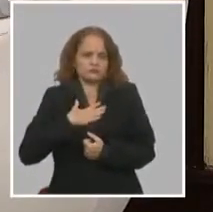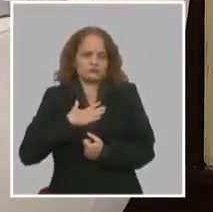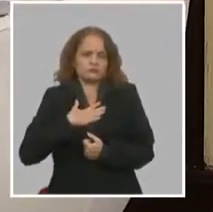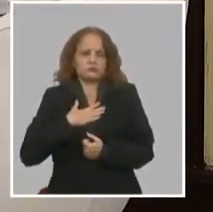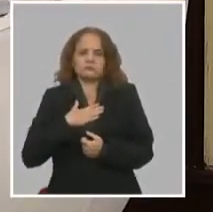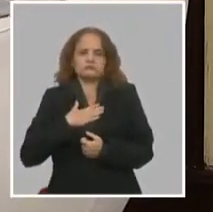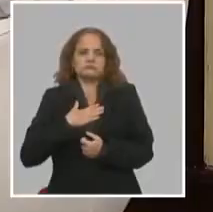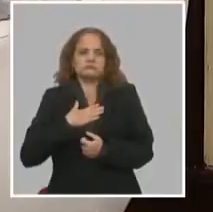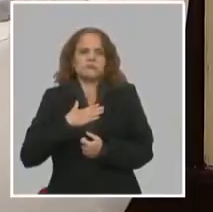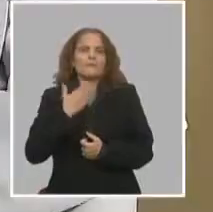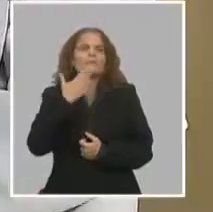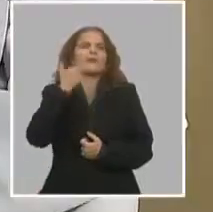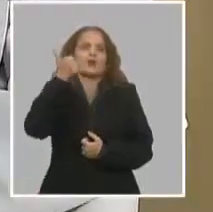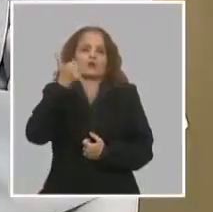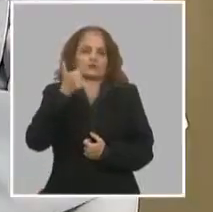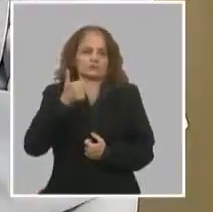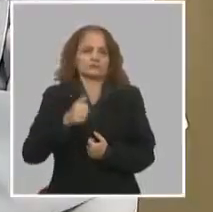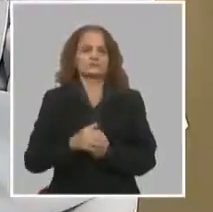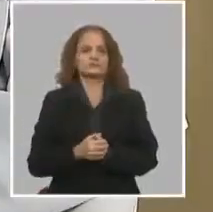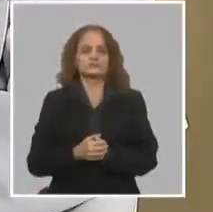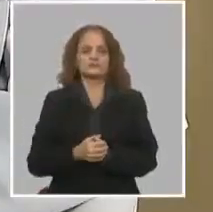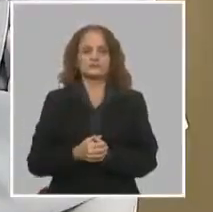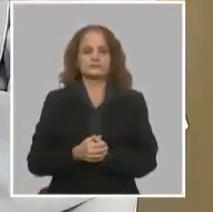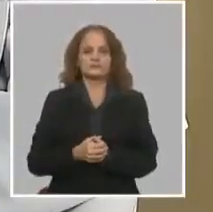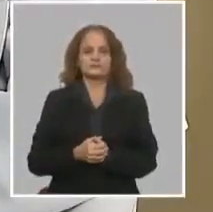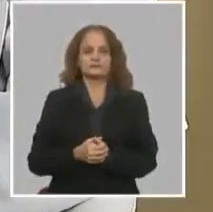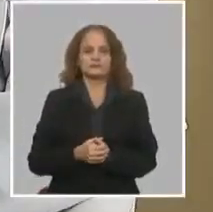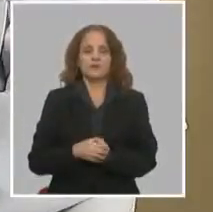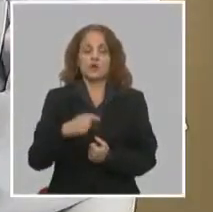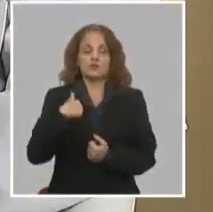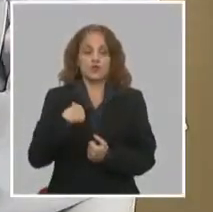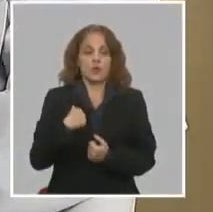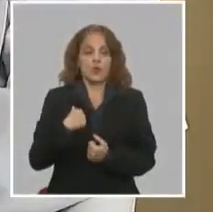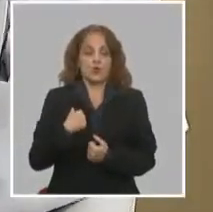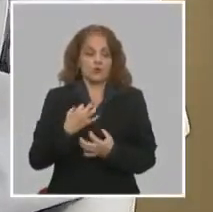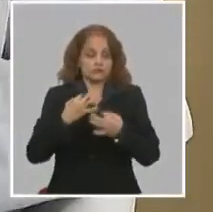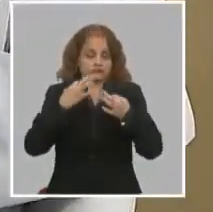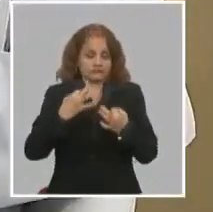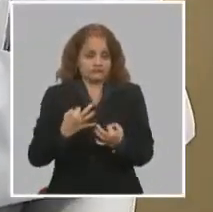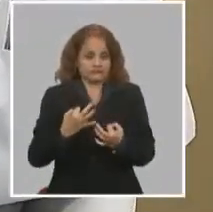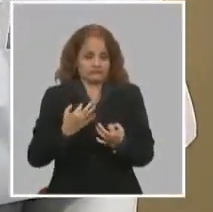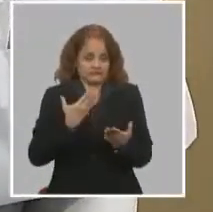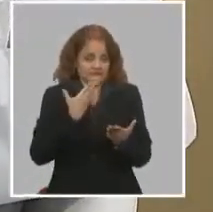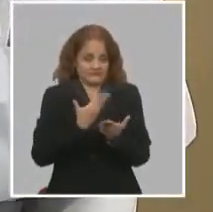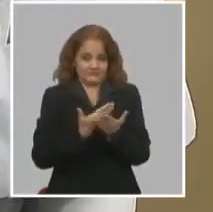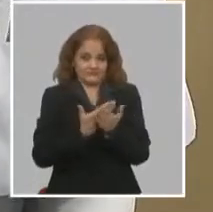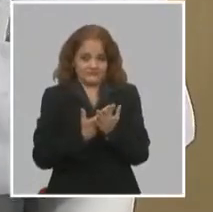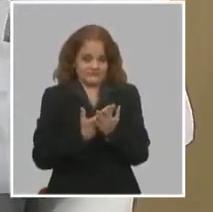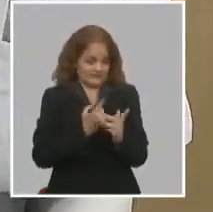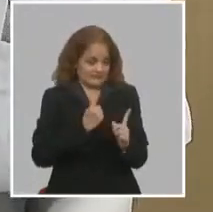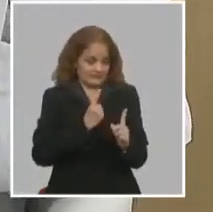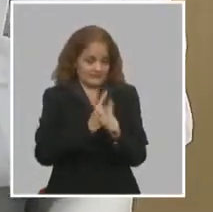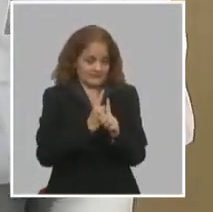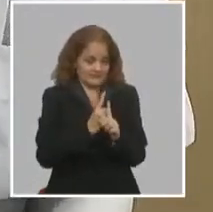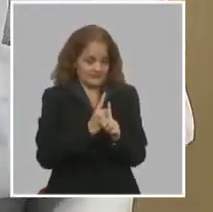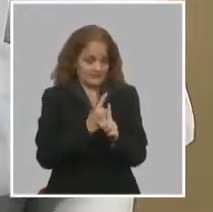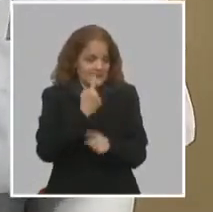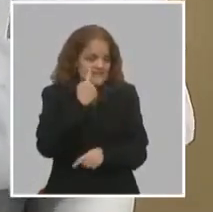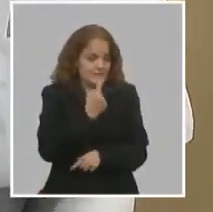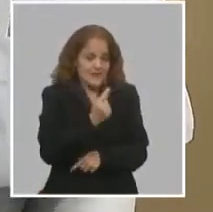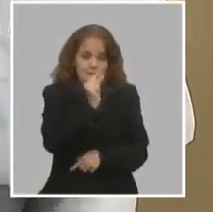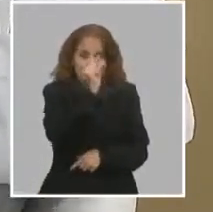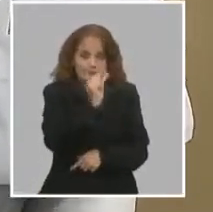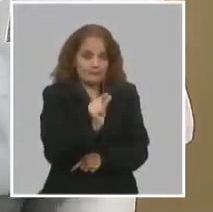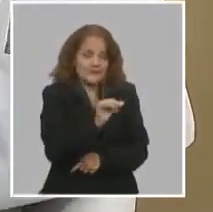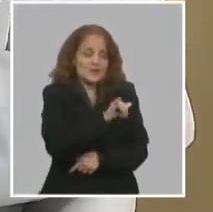somos mejores seres humanos. Hemos podido estar directamente enfrentando la cara de la